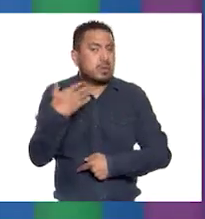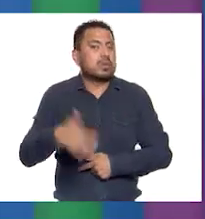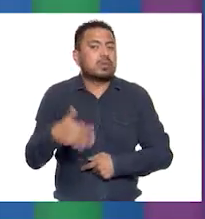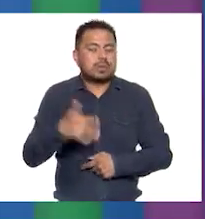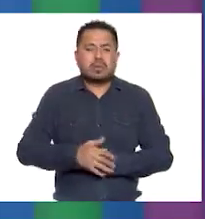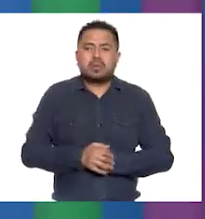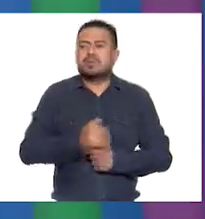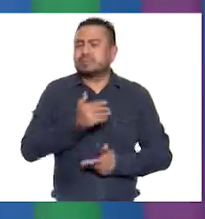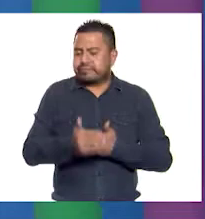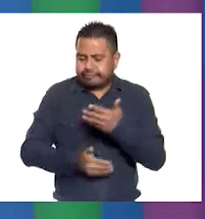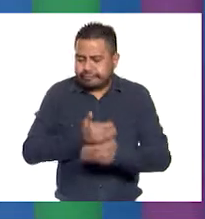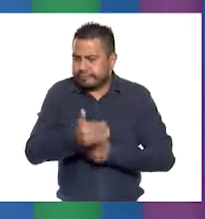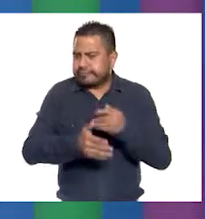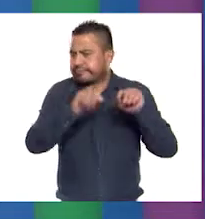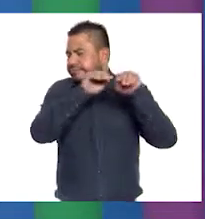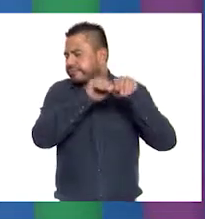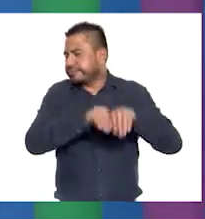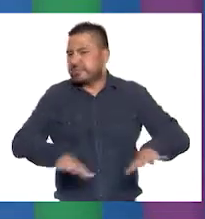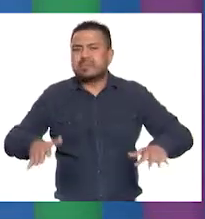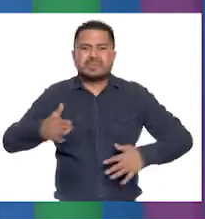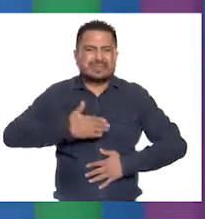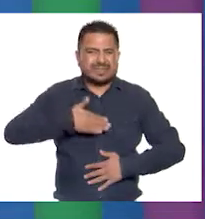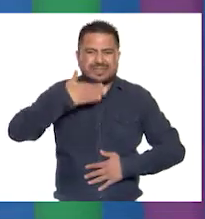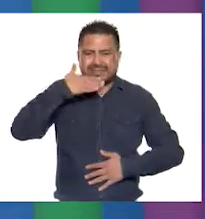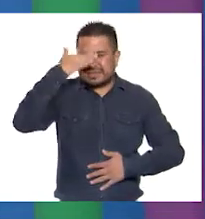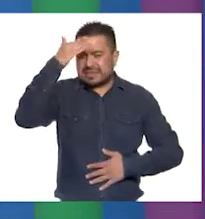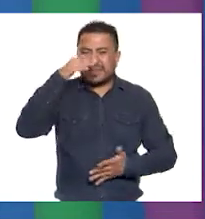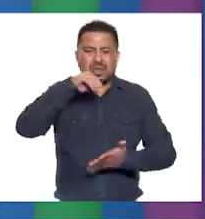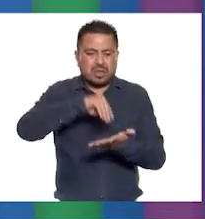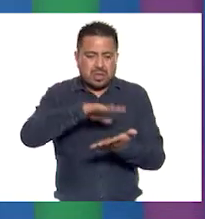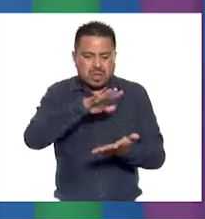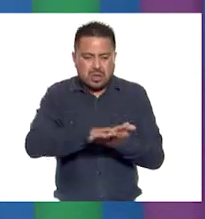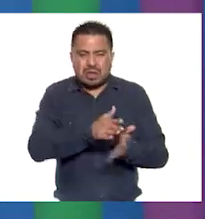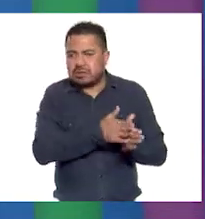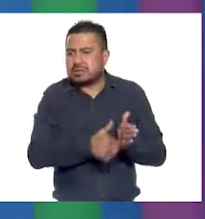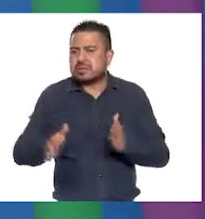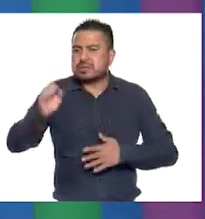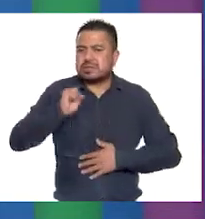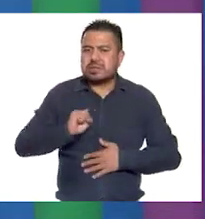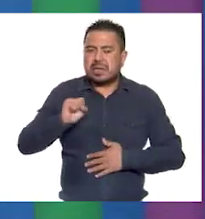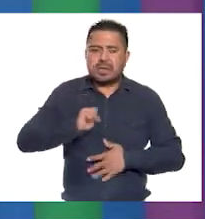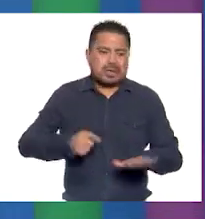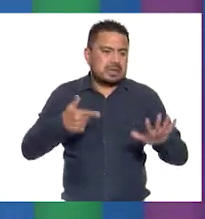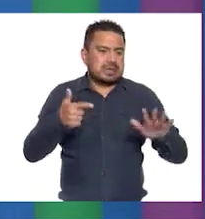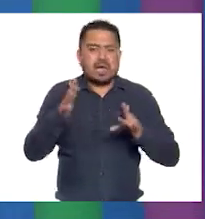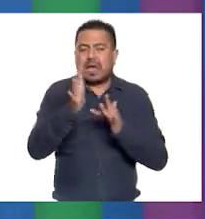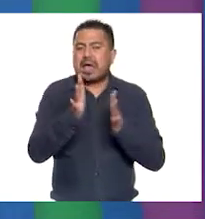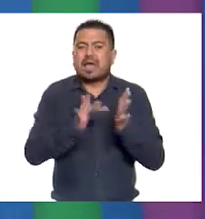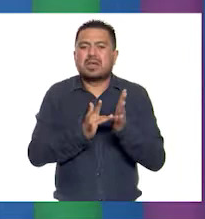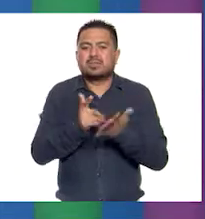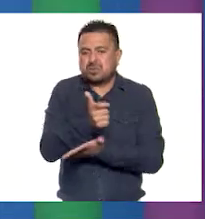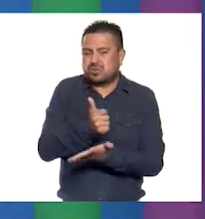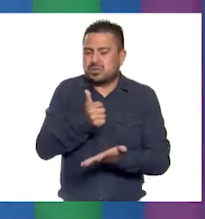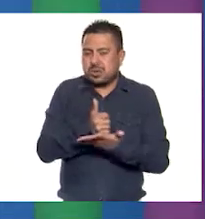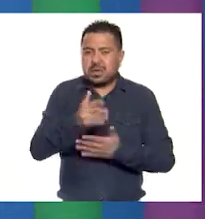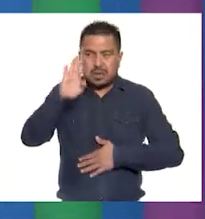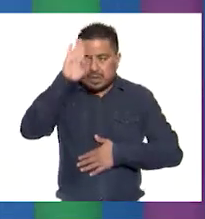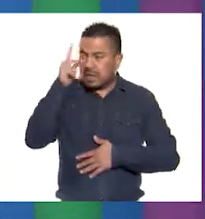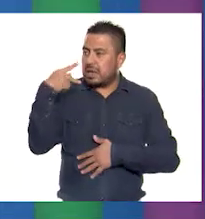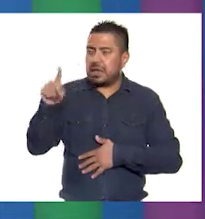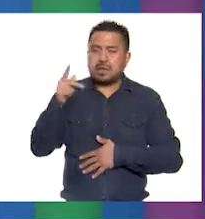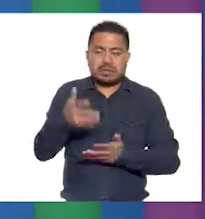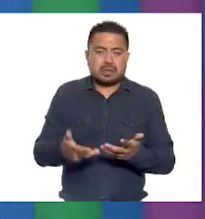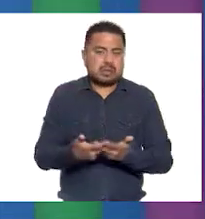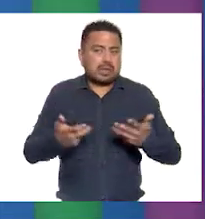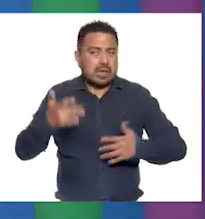En su proceso de expansión, los musulmanes ocuparon desde el siglo VII Jerusalén, considerada Tierra